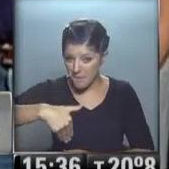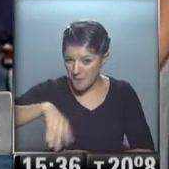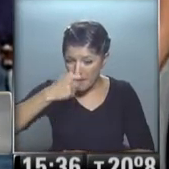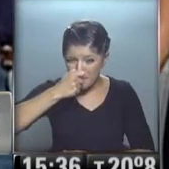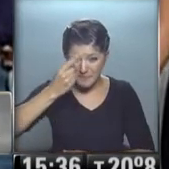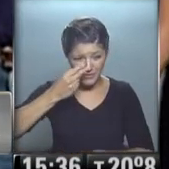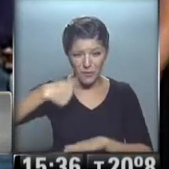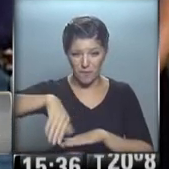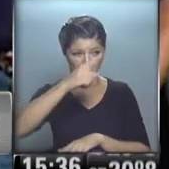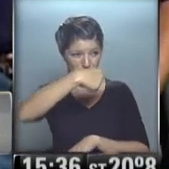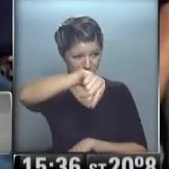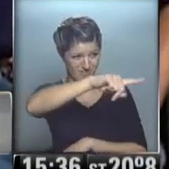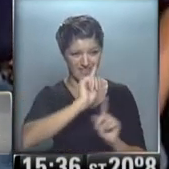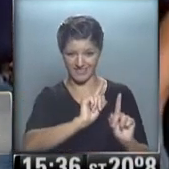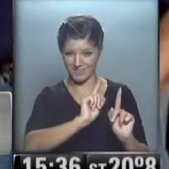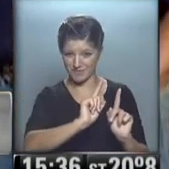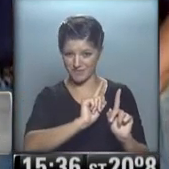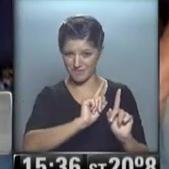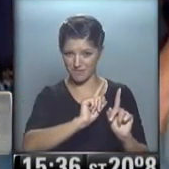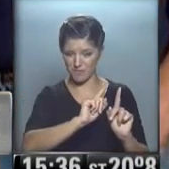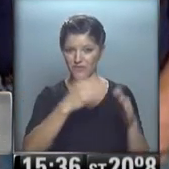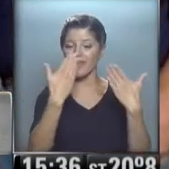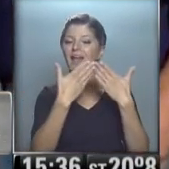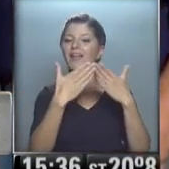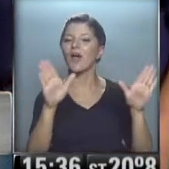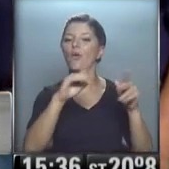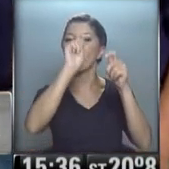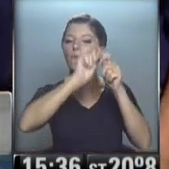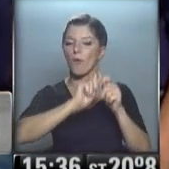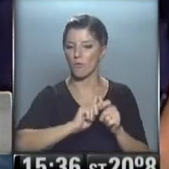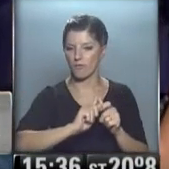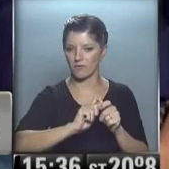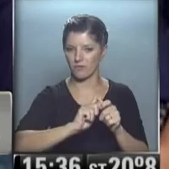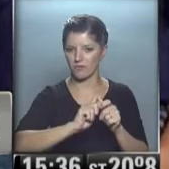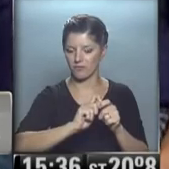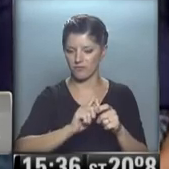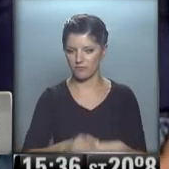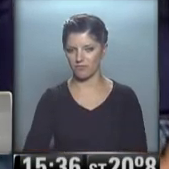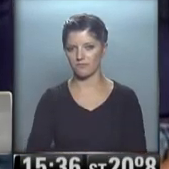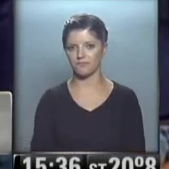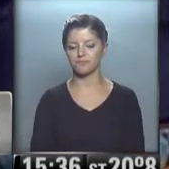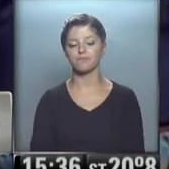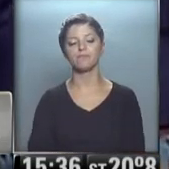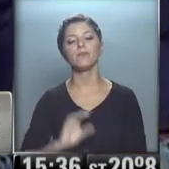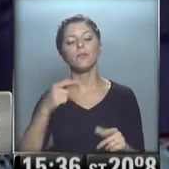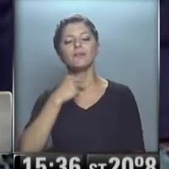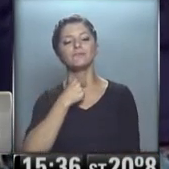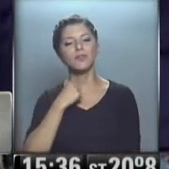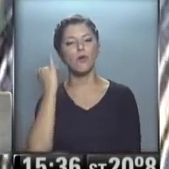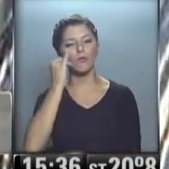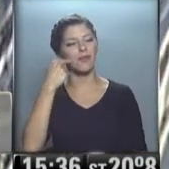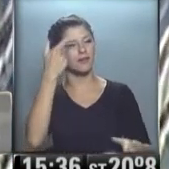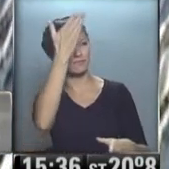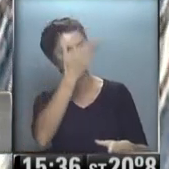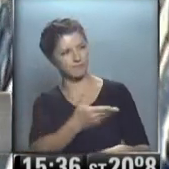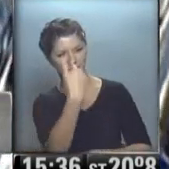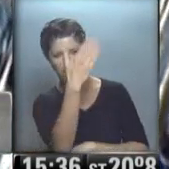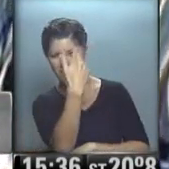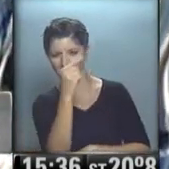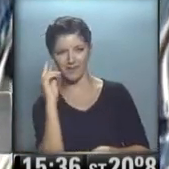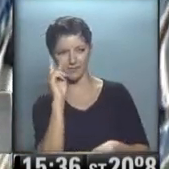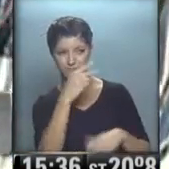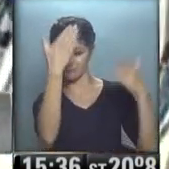van a hacer ustedes en la inauguración de ese monumento. Y quiero contarle que esta bandera que se acaba